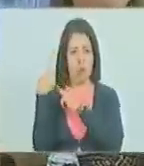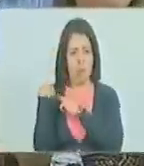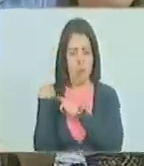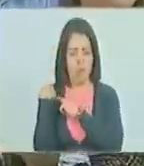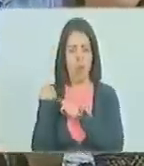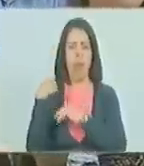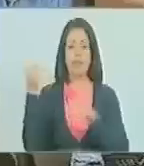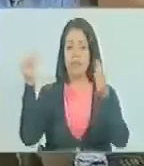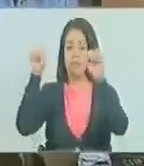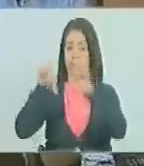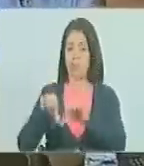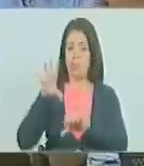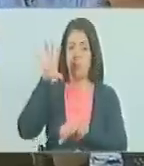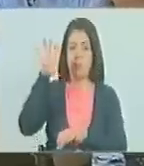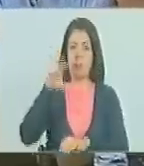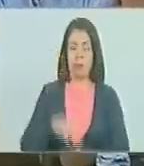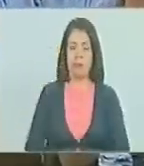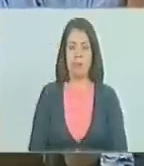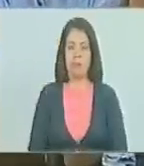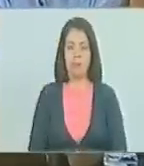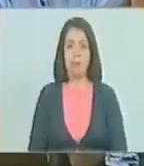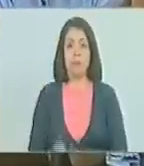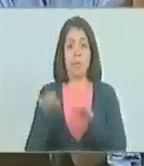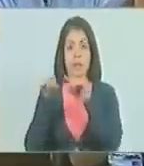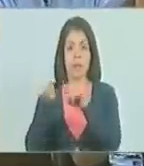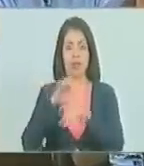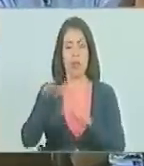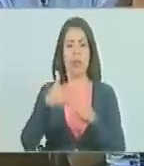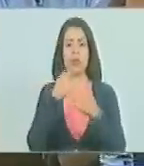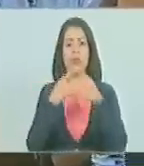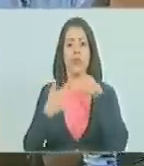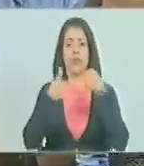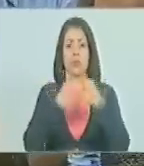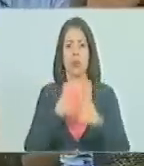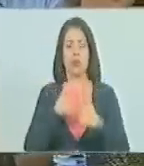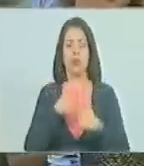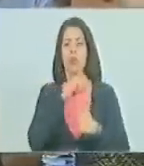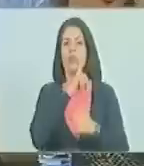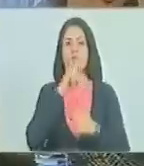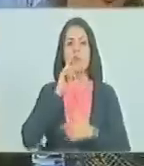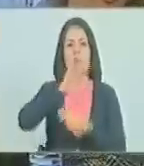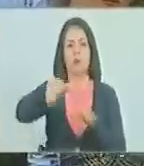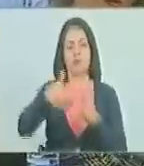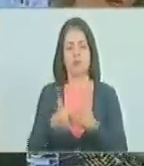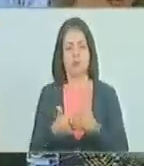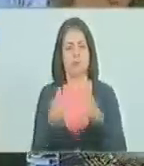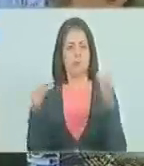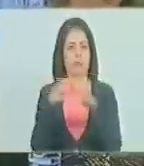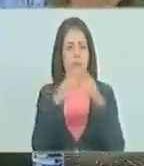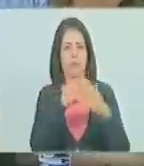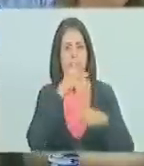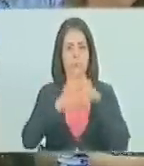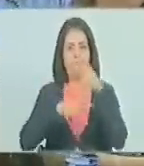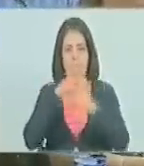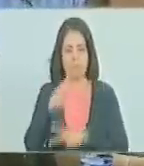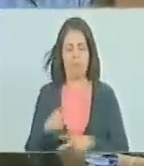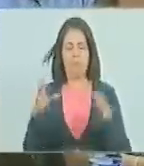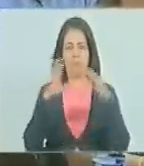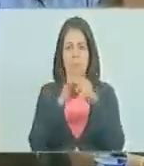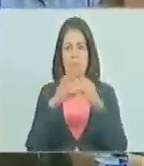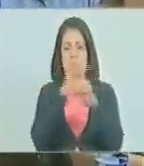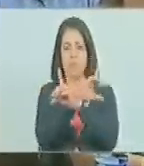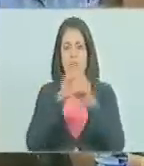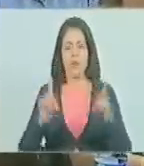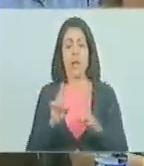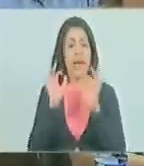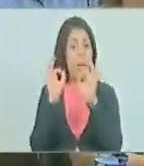tanto daño le han hecho al país. Y esto lo digo yo en nombre de todos los partidos de la Alianza Democrática